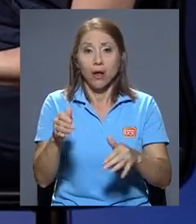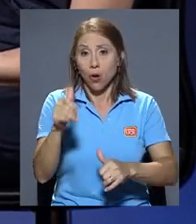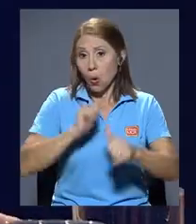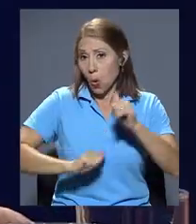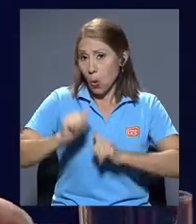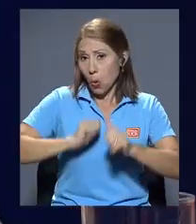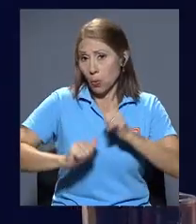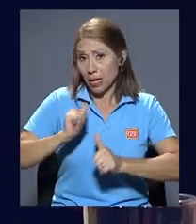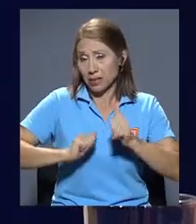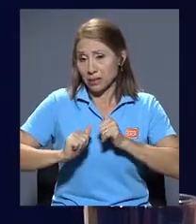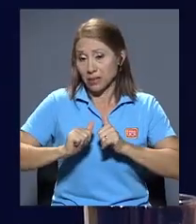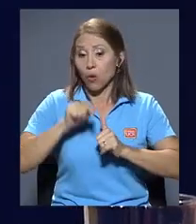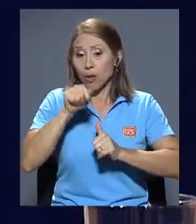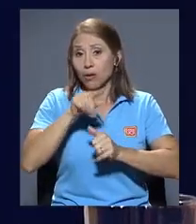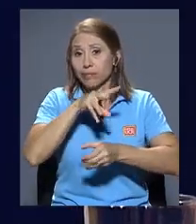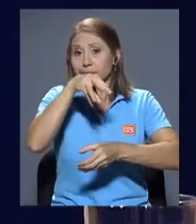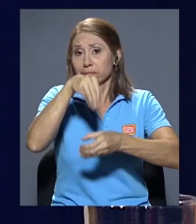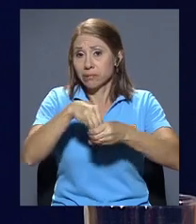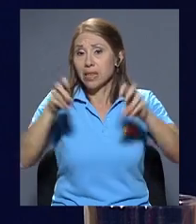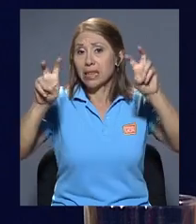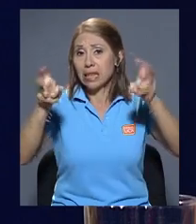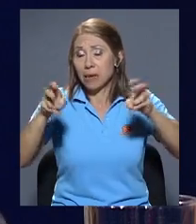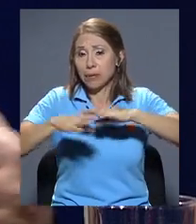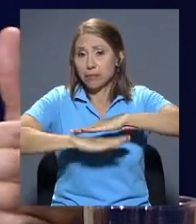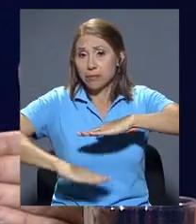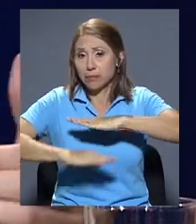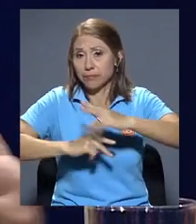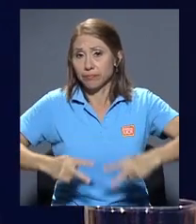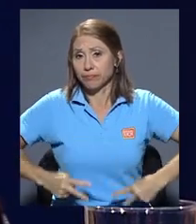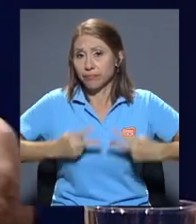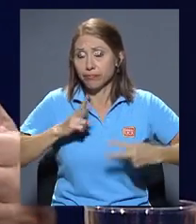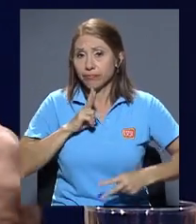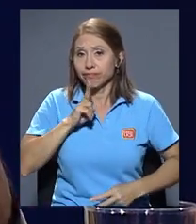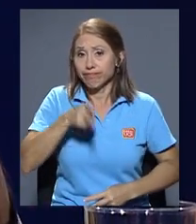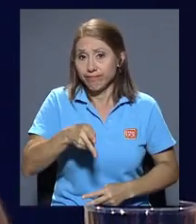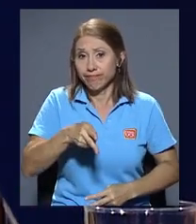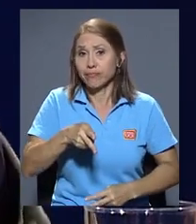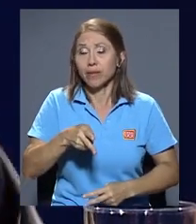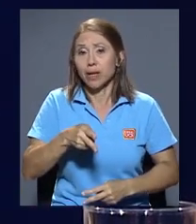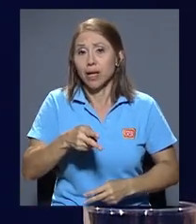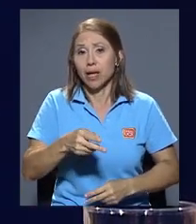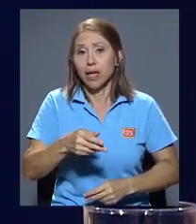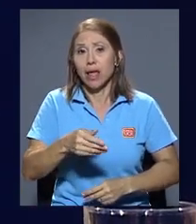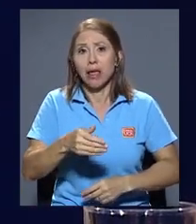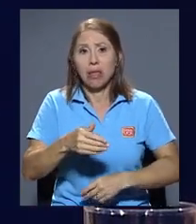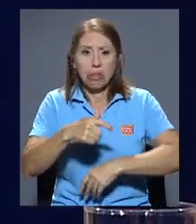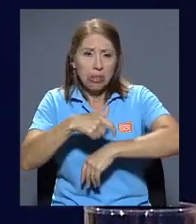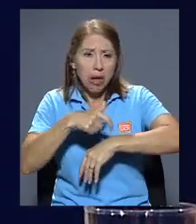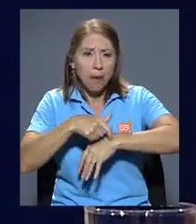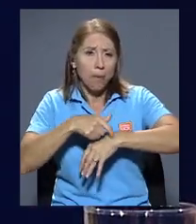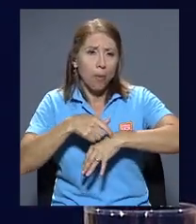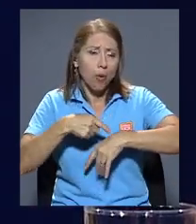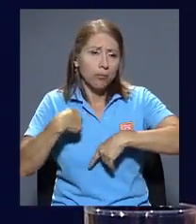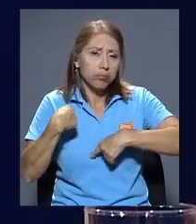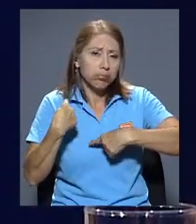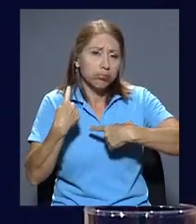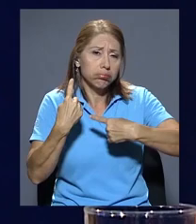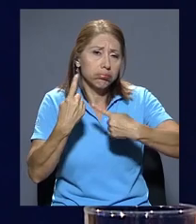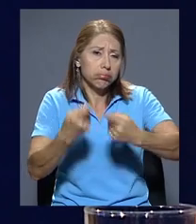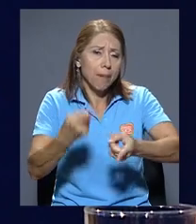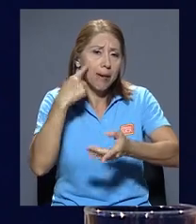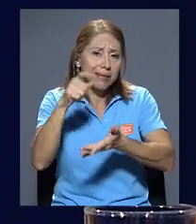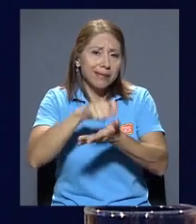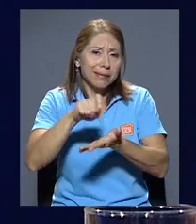que se basan en la vida real, tienen un tiempo prolongado para ser escrita. O sea, los dramaturgos guardan